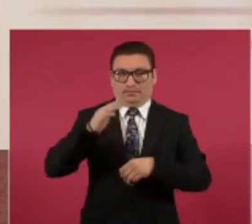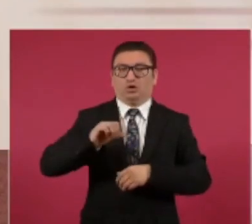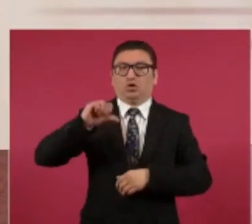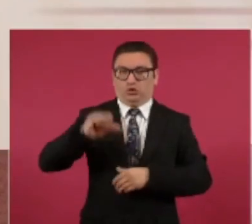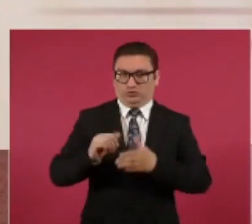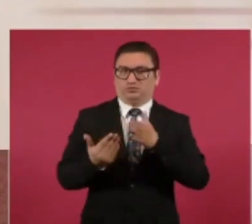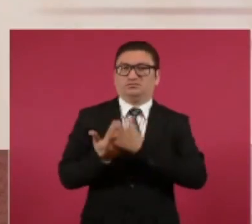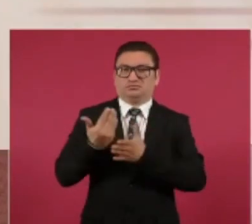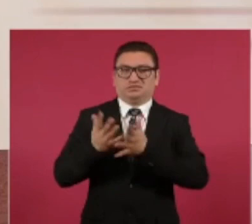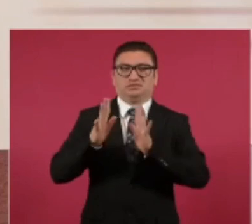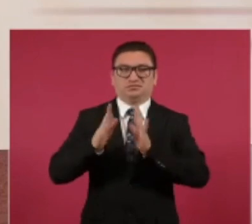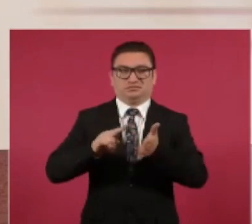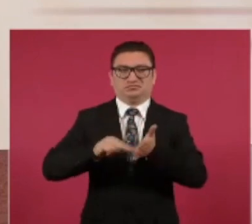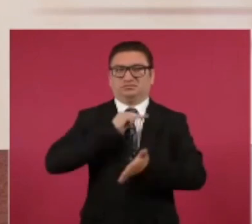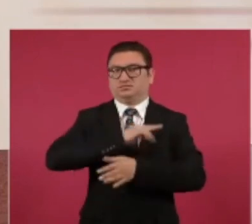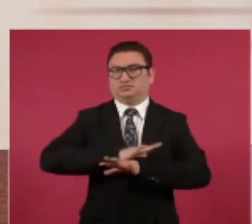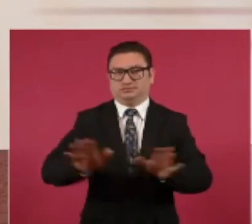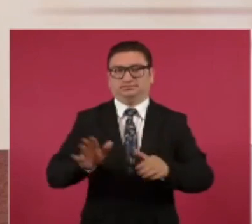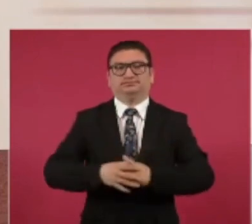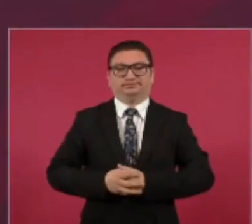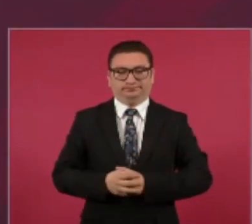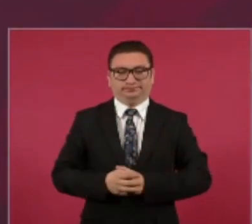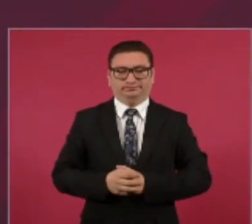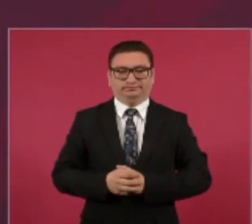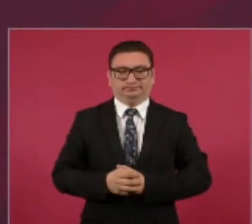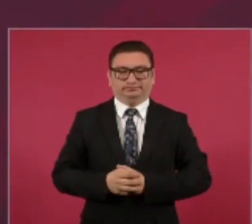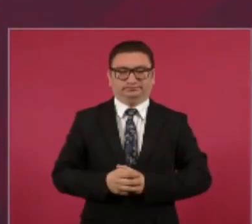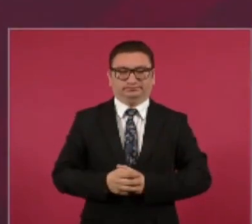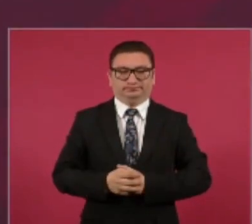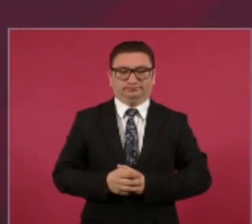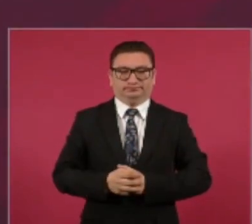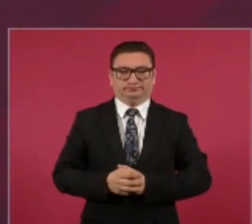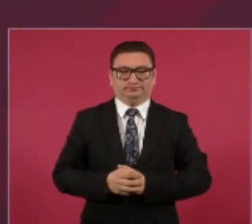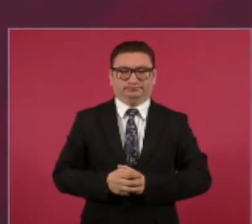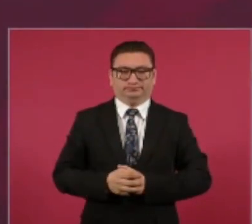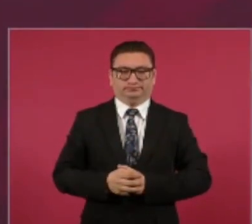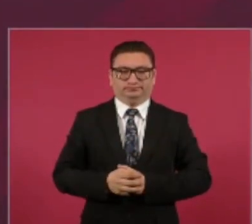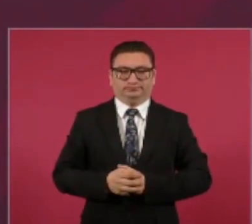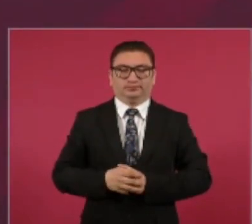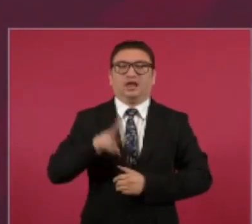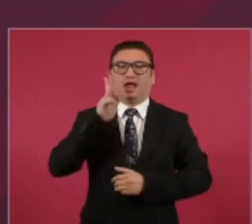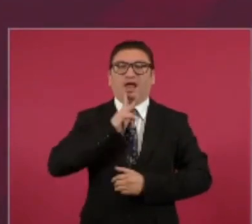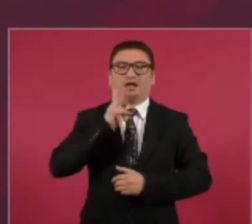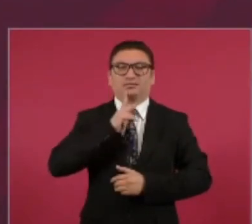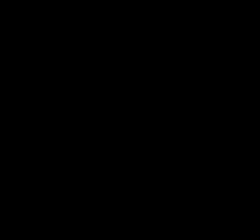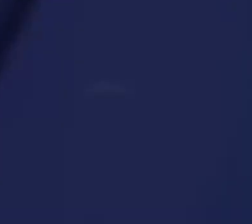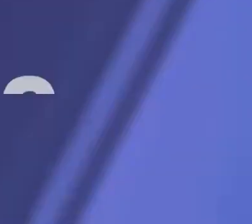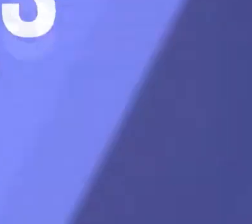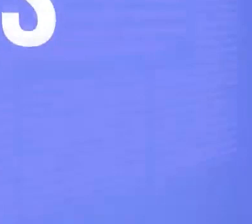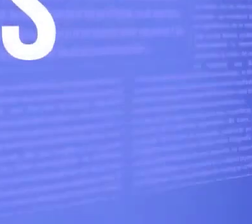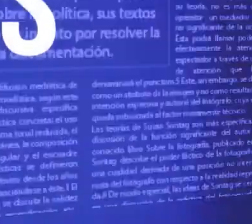firmé sí a ver que te mande